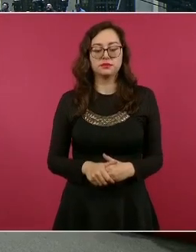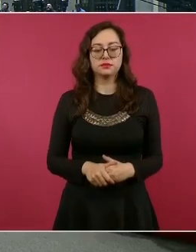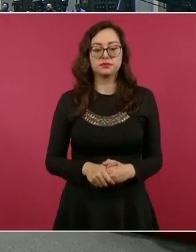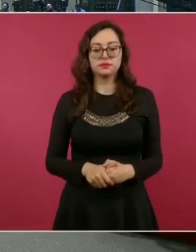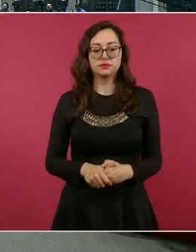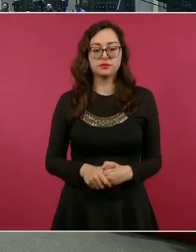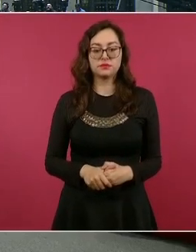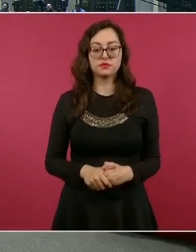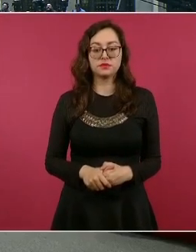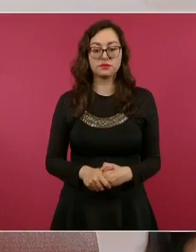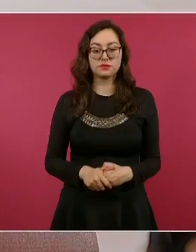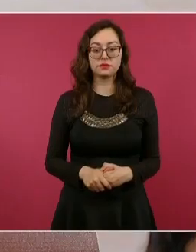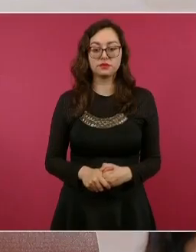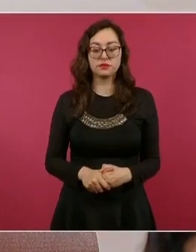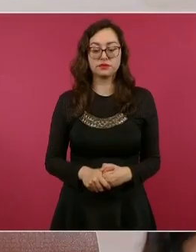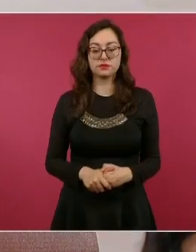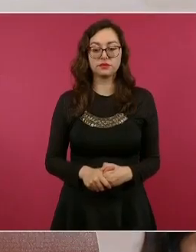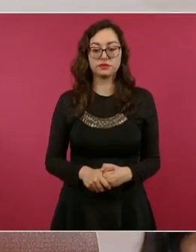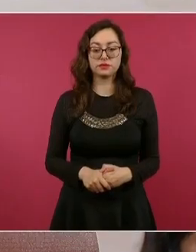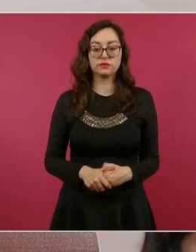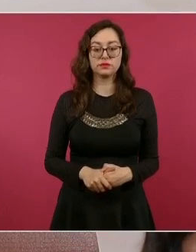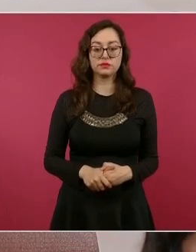primero,